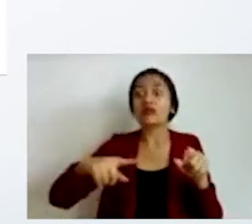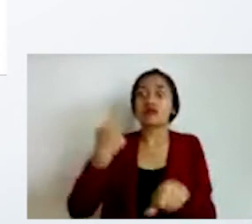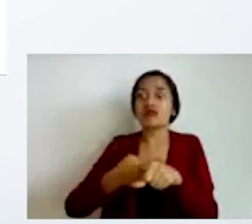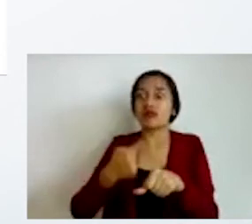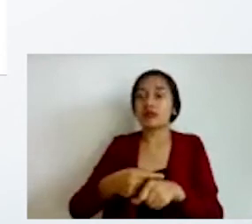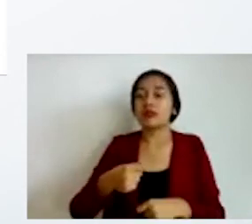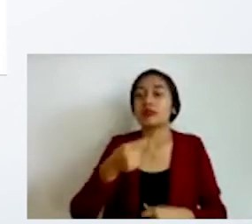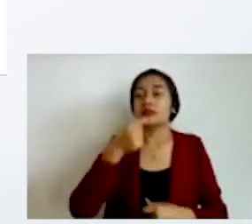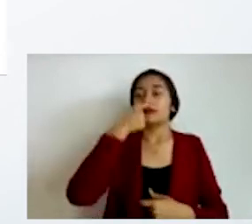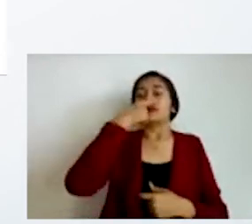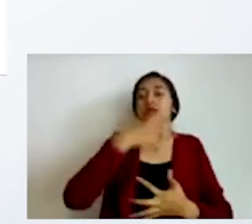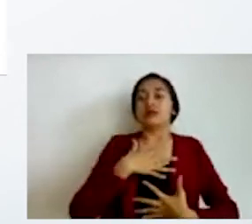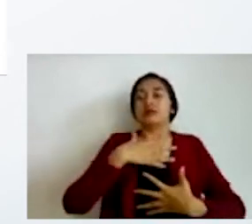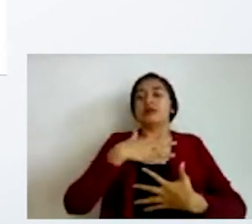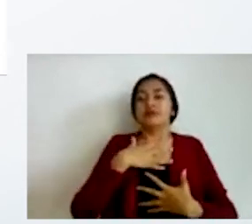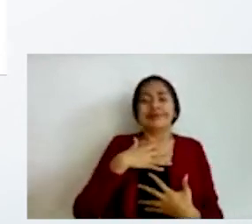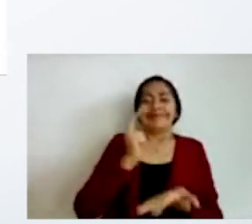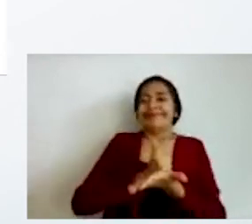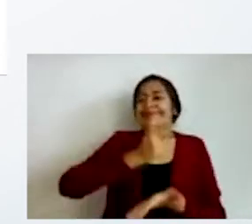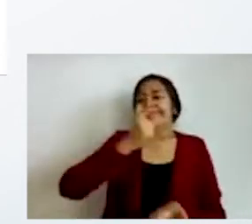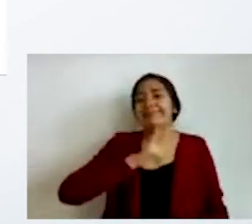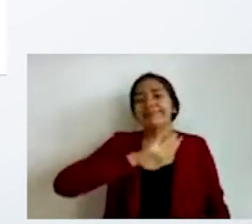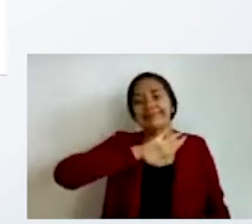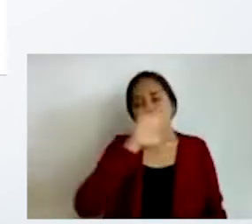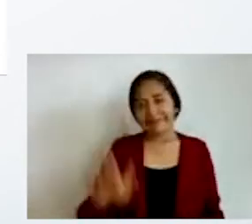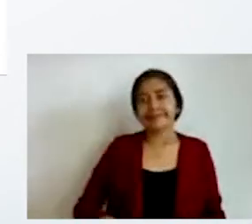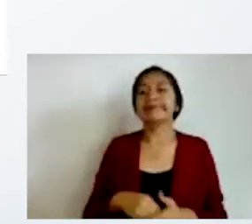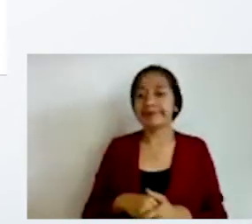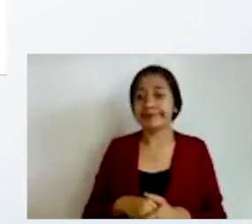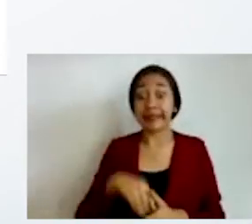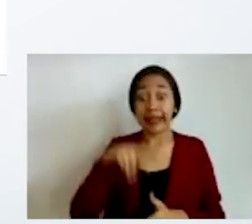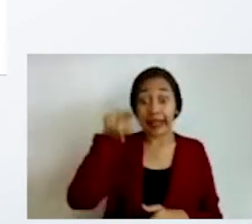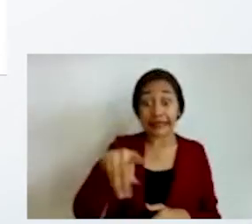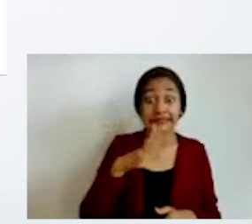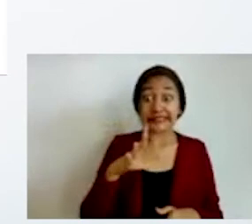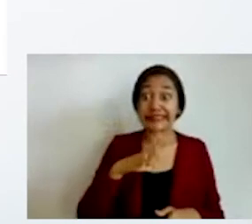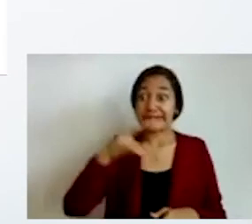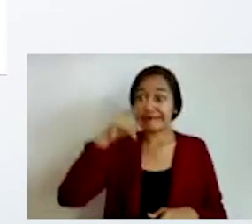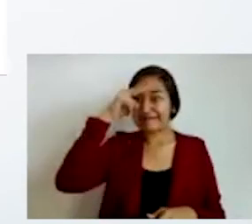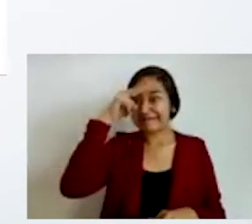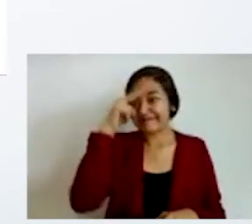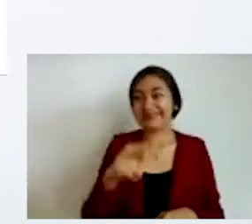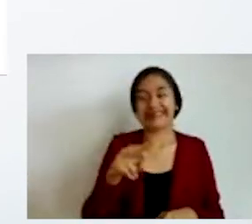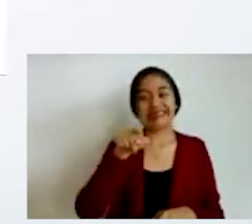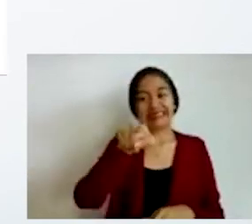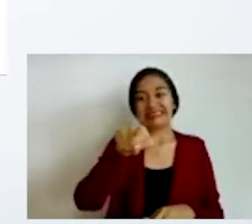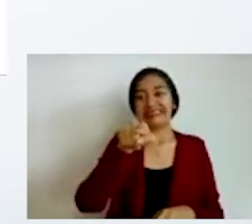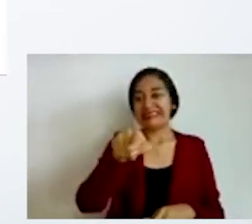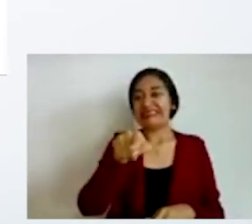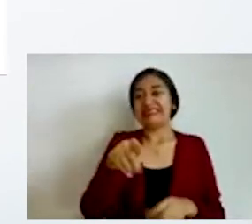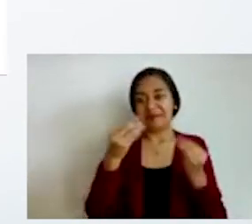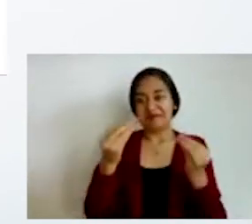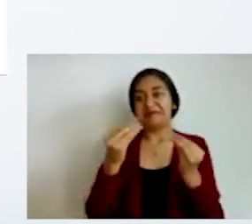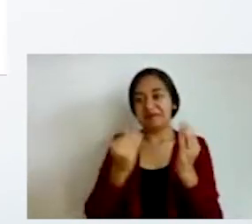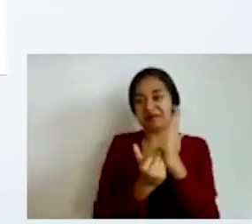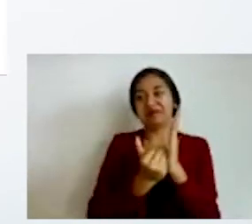tasa de letalidad. Entonces ven que México aquí sí destaca notablemente en el plano mundial por